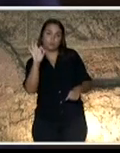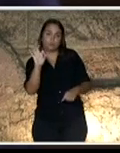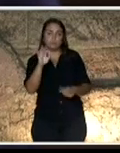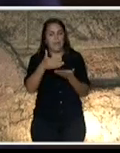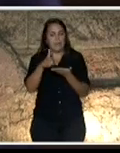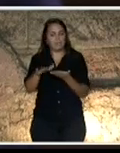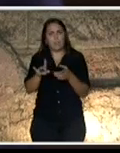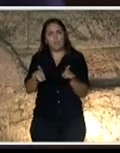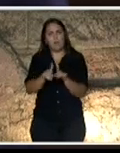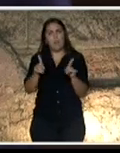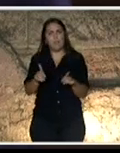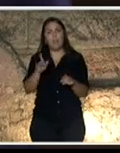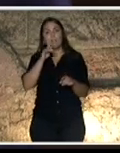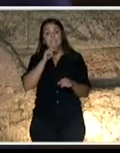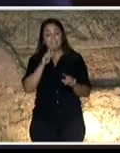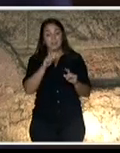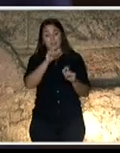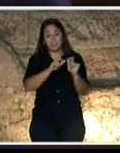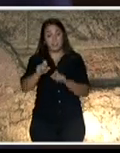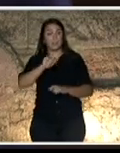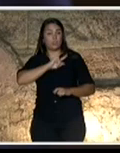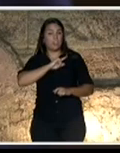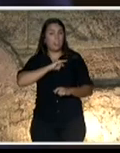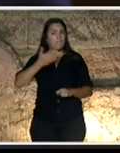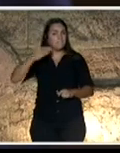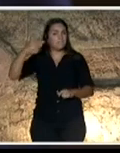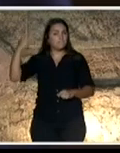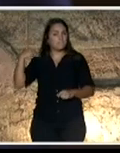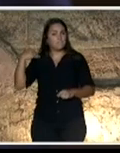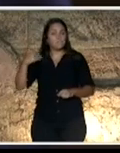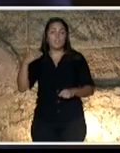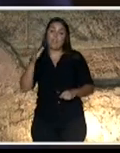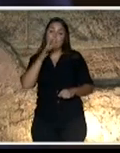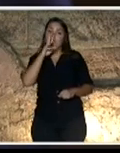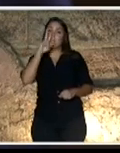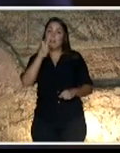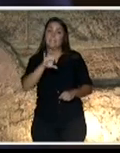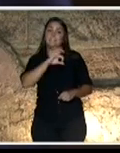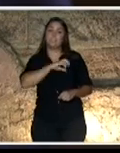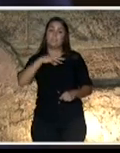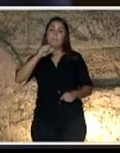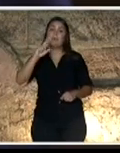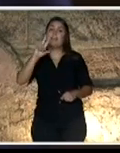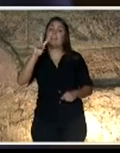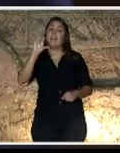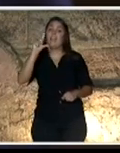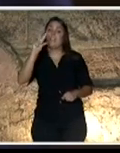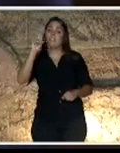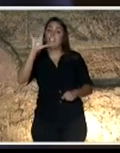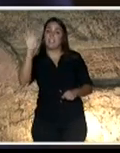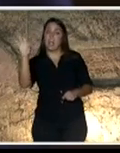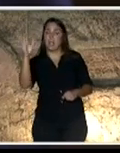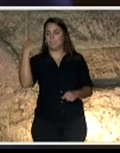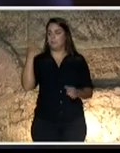servía en el espíritu de aquellos soldados más que la divisa que utiliza María Elvira Roca Barea en su magnífico